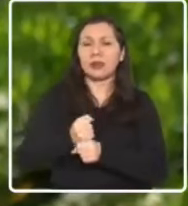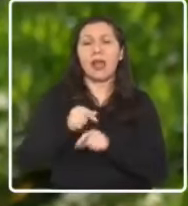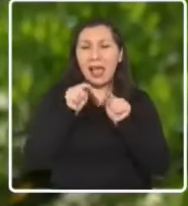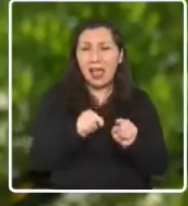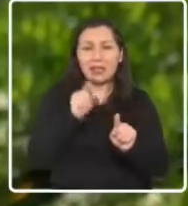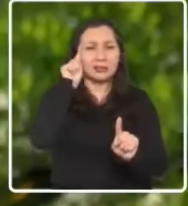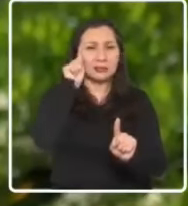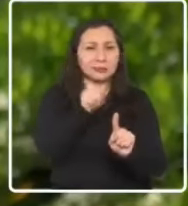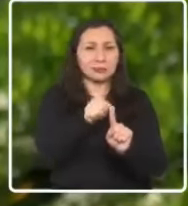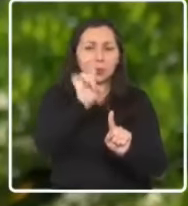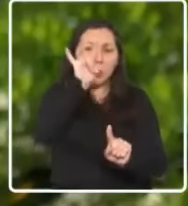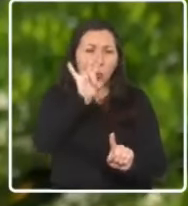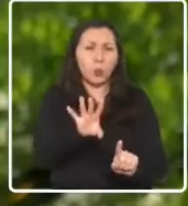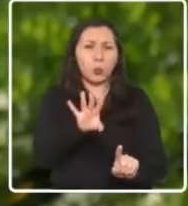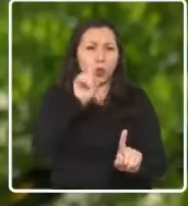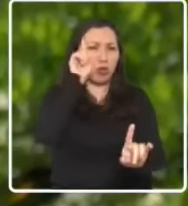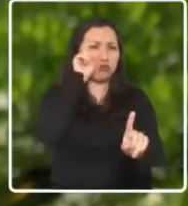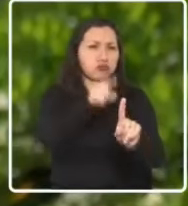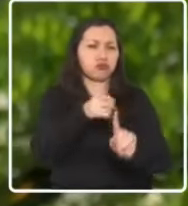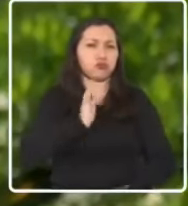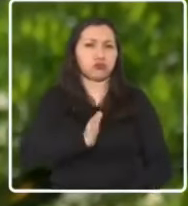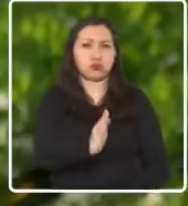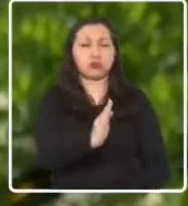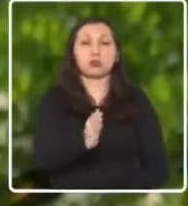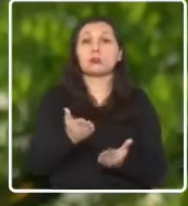será nuestro único objetivo.